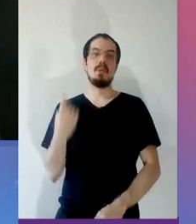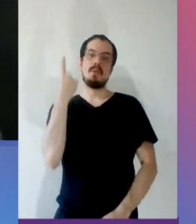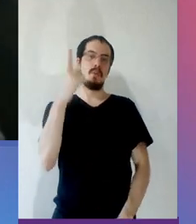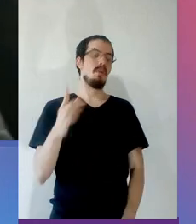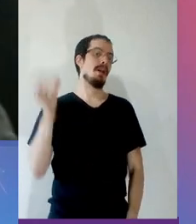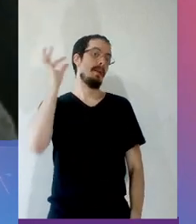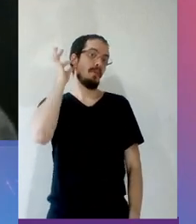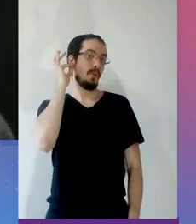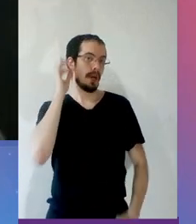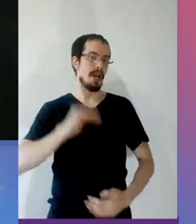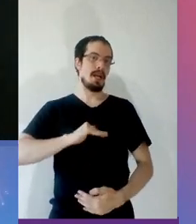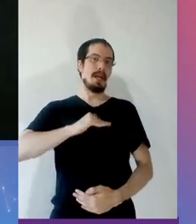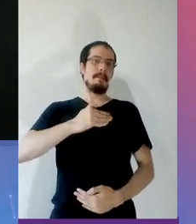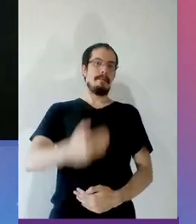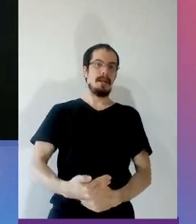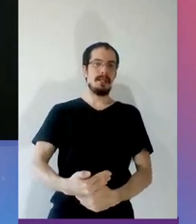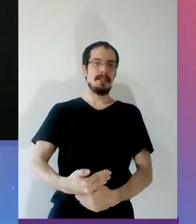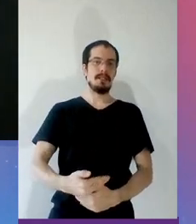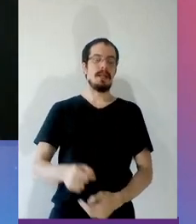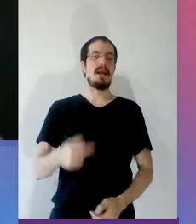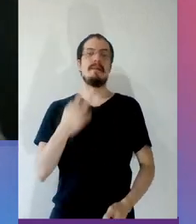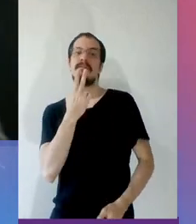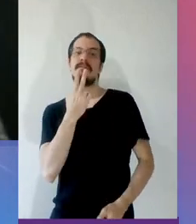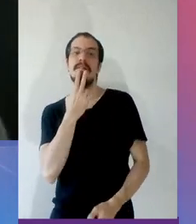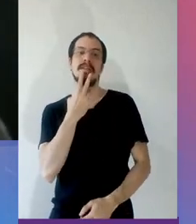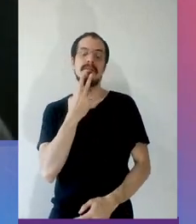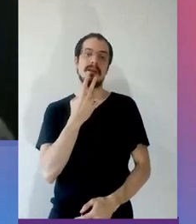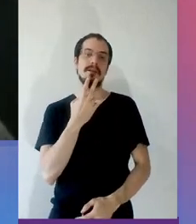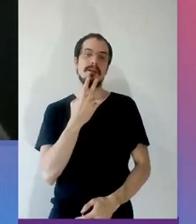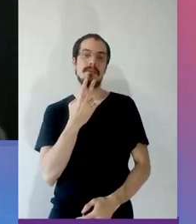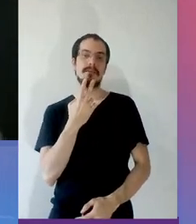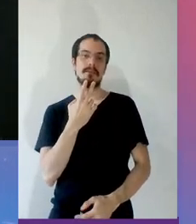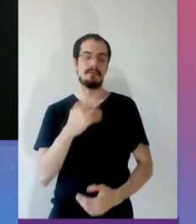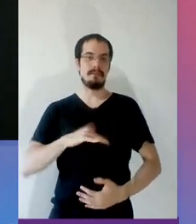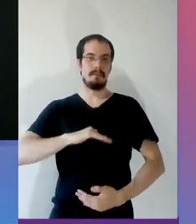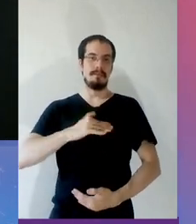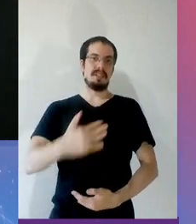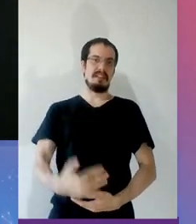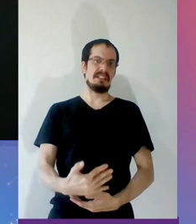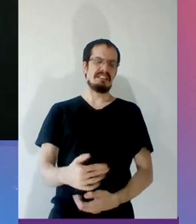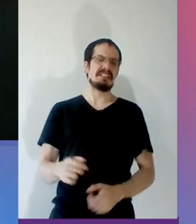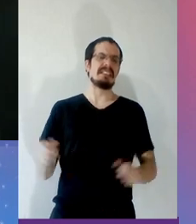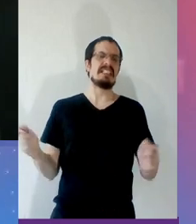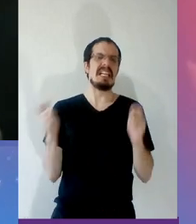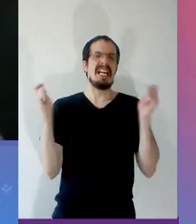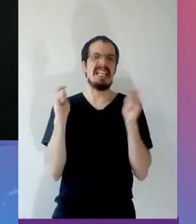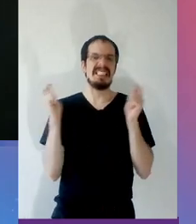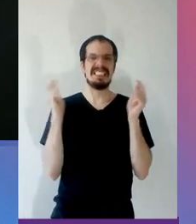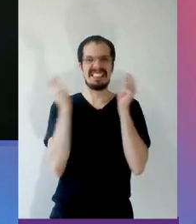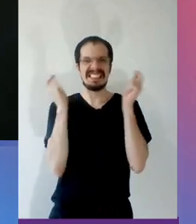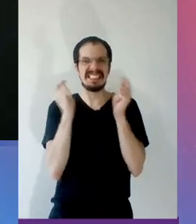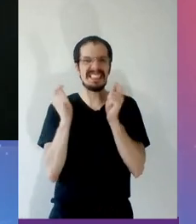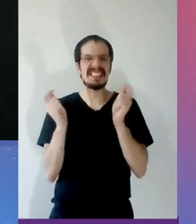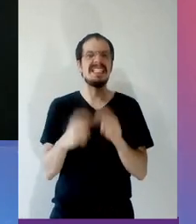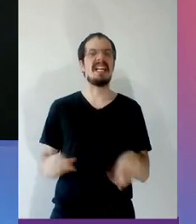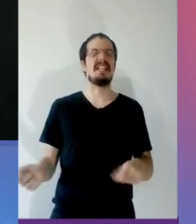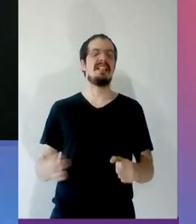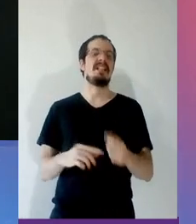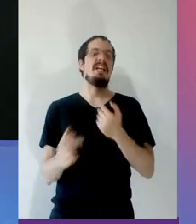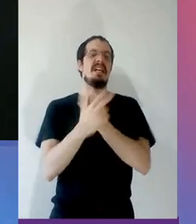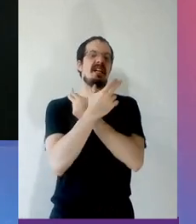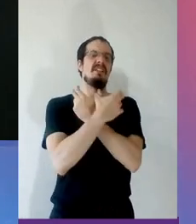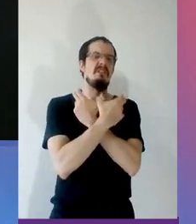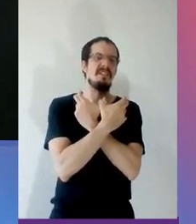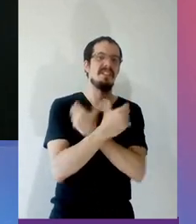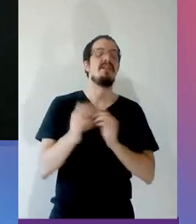que vive durante el periodo del embarazo un periodo estresante tóxico, entendamos por estrés tóxico ese estrés